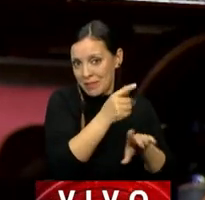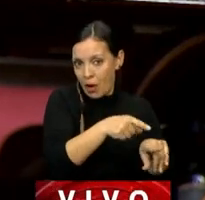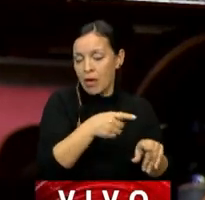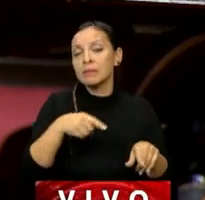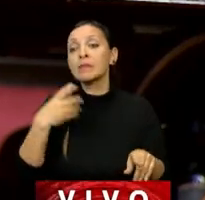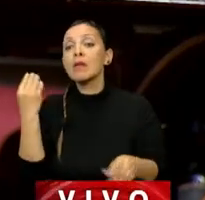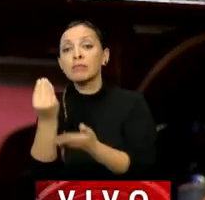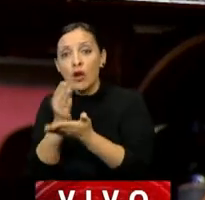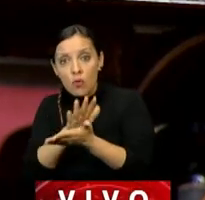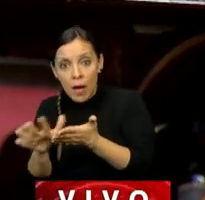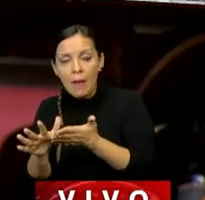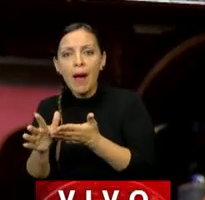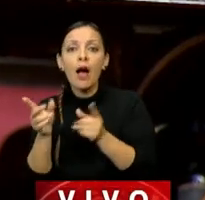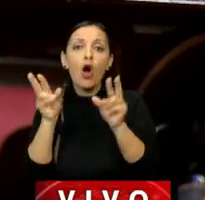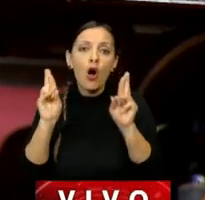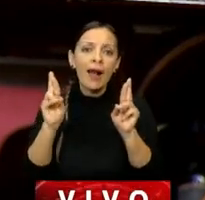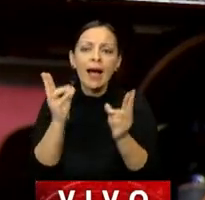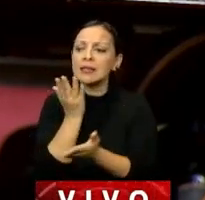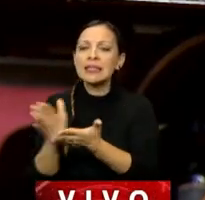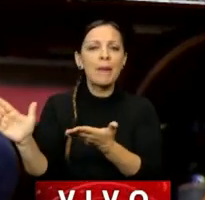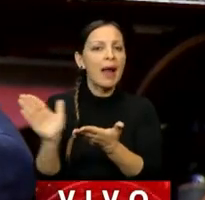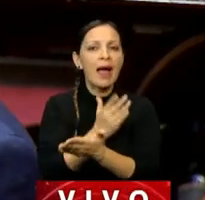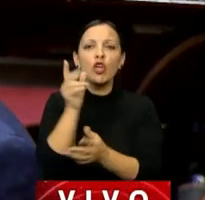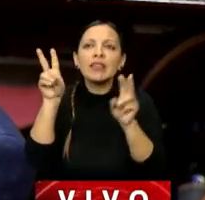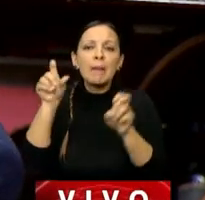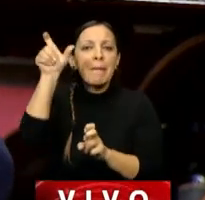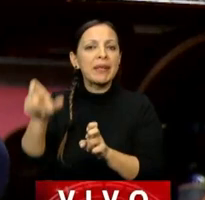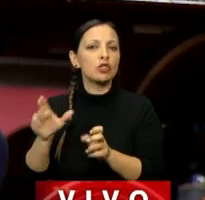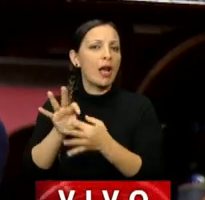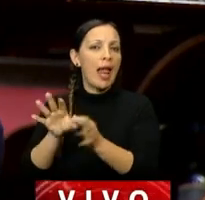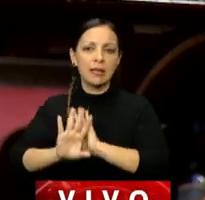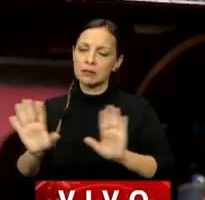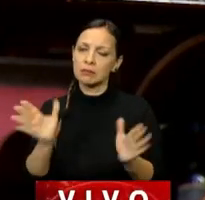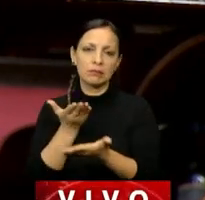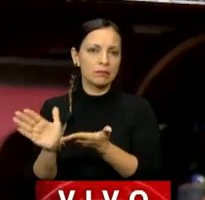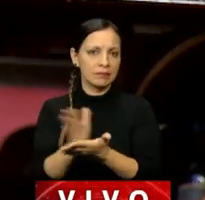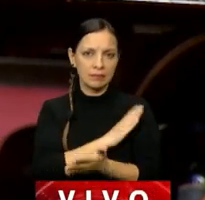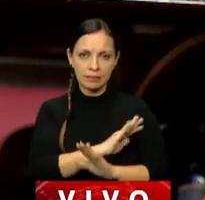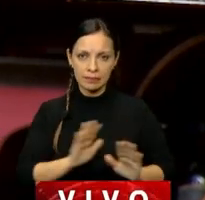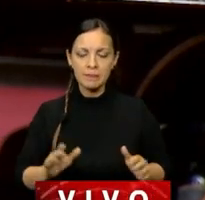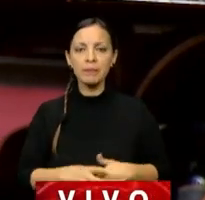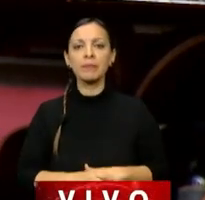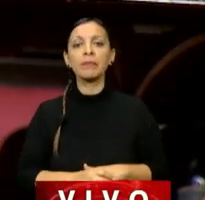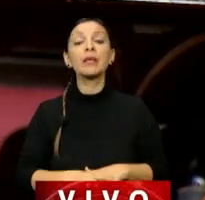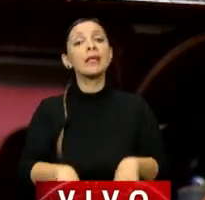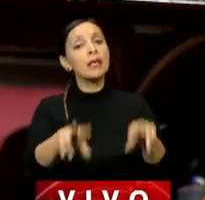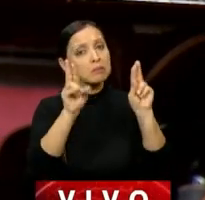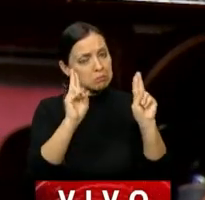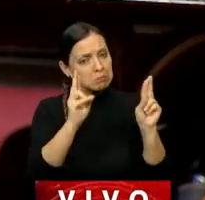cámara que llegan sin cuestiones personales de por medio la relación va a ser en ese tono y le auguramos